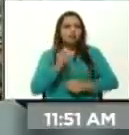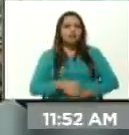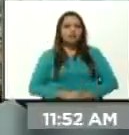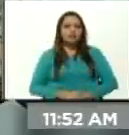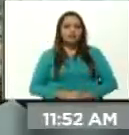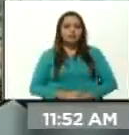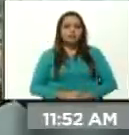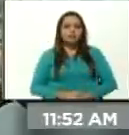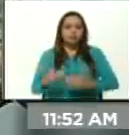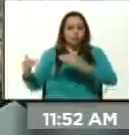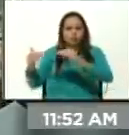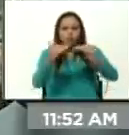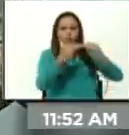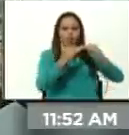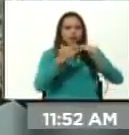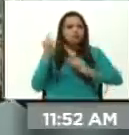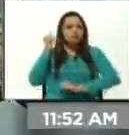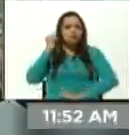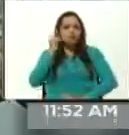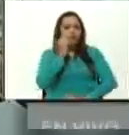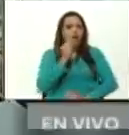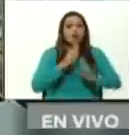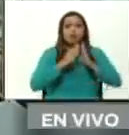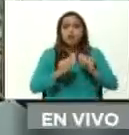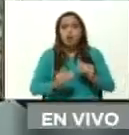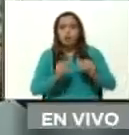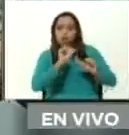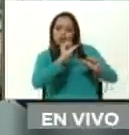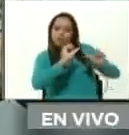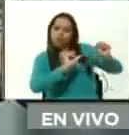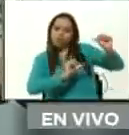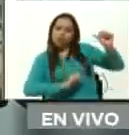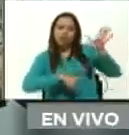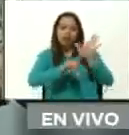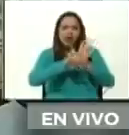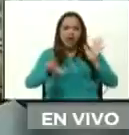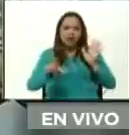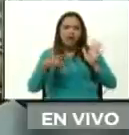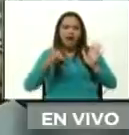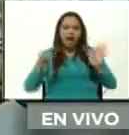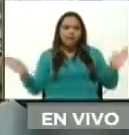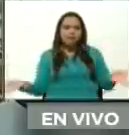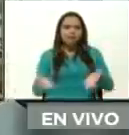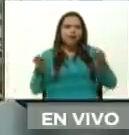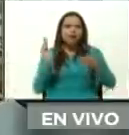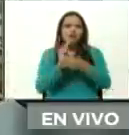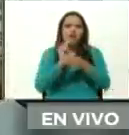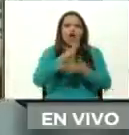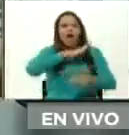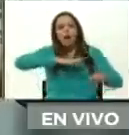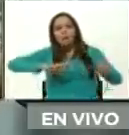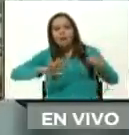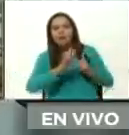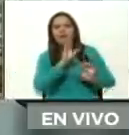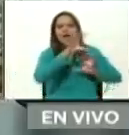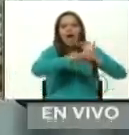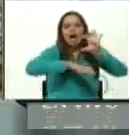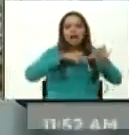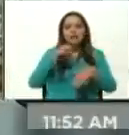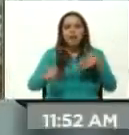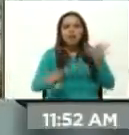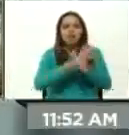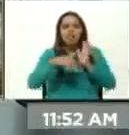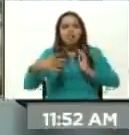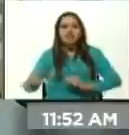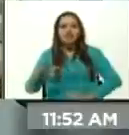género, y obviamente todo ese paquete de leyes en pro del ambiente, de la fauna, los derechos